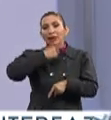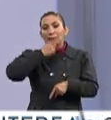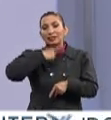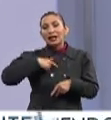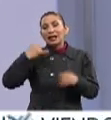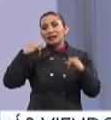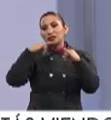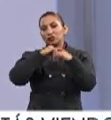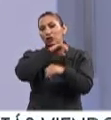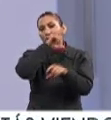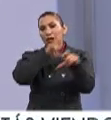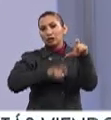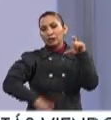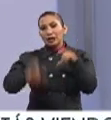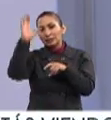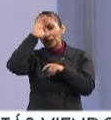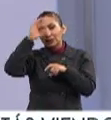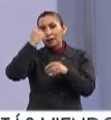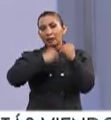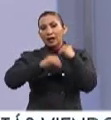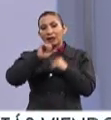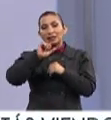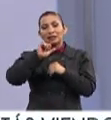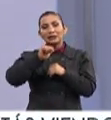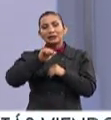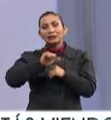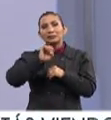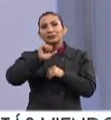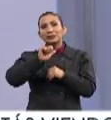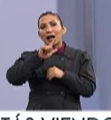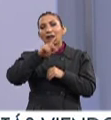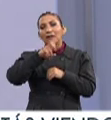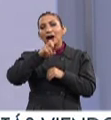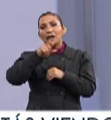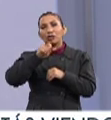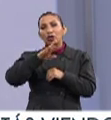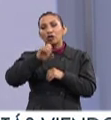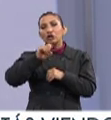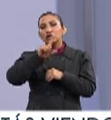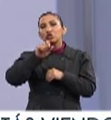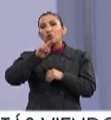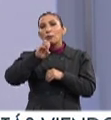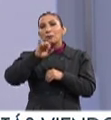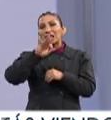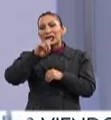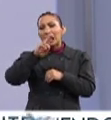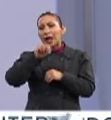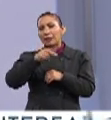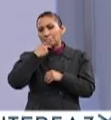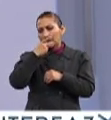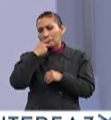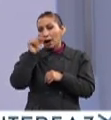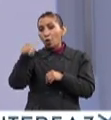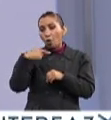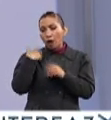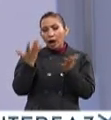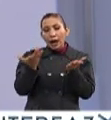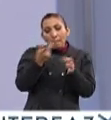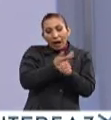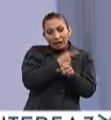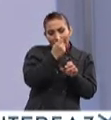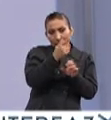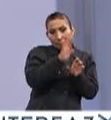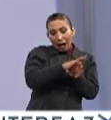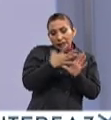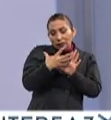del Instituto Nacional de Ciencias Médicas y Nutrición, Salvador Subirán. Y vamos a platicar sobre una de las secuelas